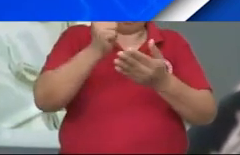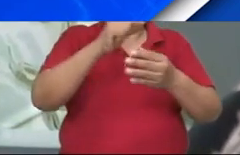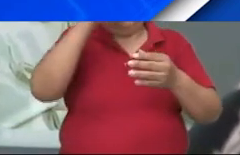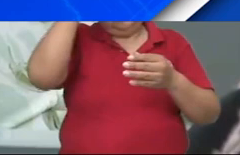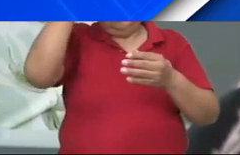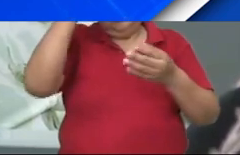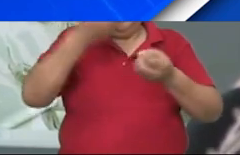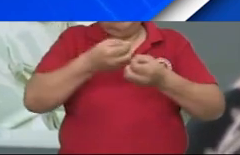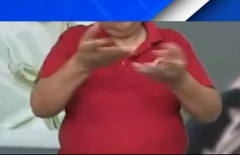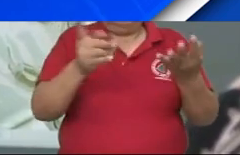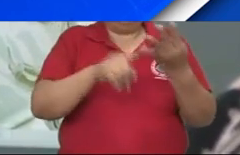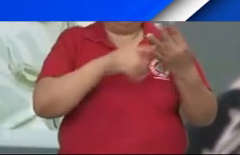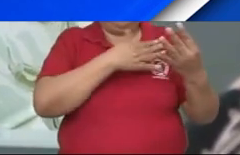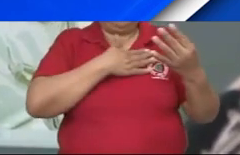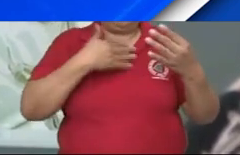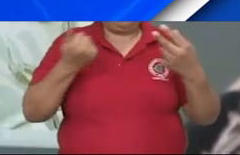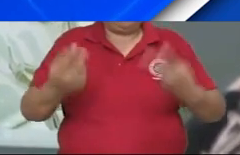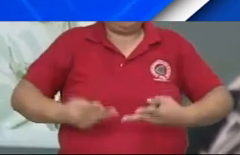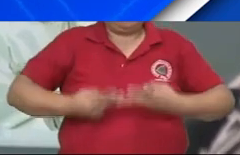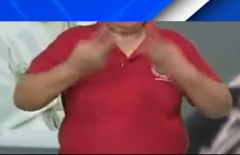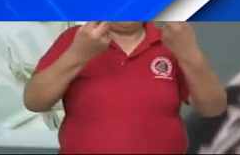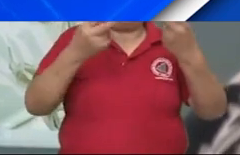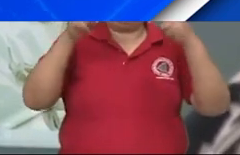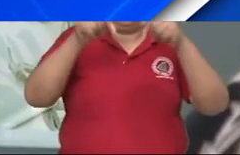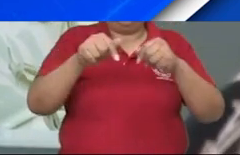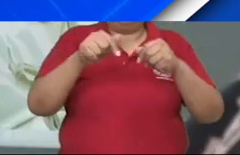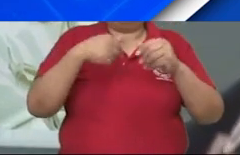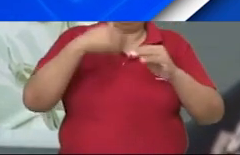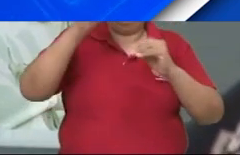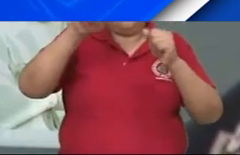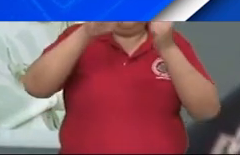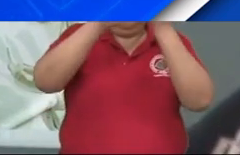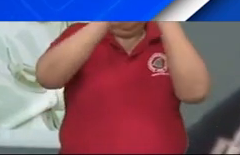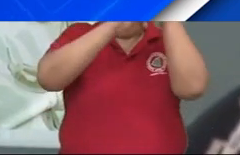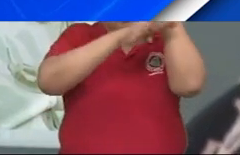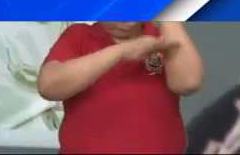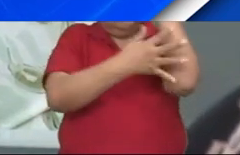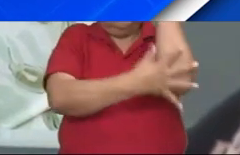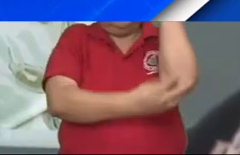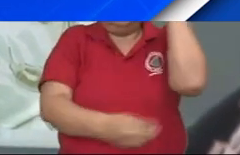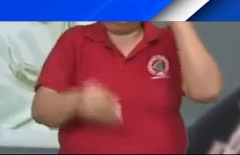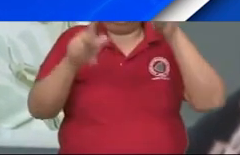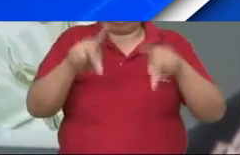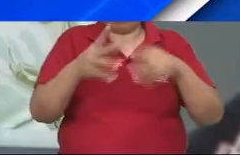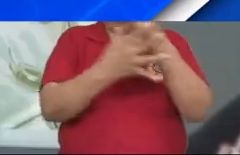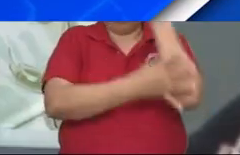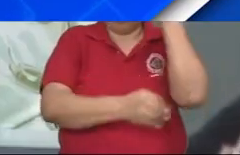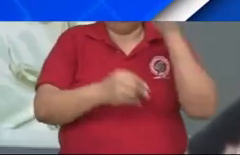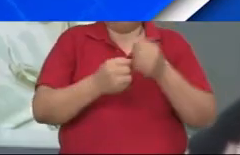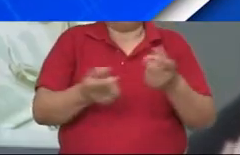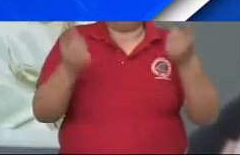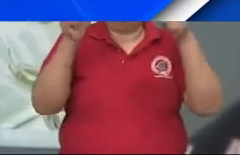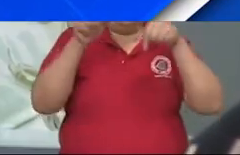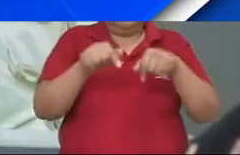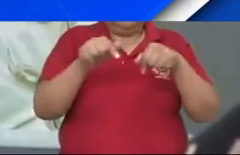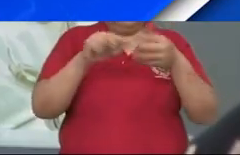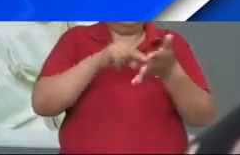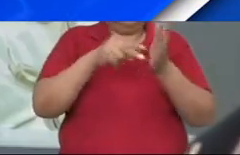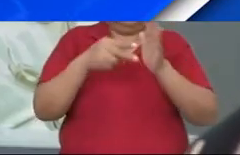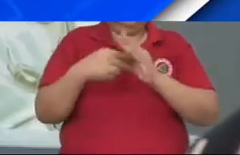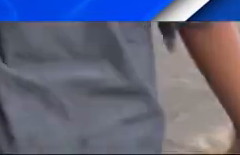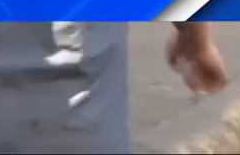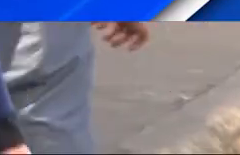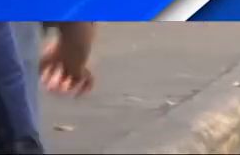pública, la mejoría de la vida y la disminución de la pobreza. Esos somos